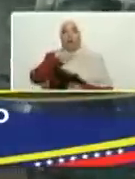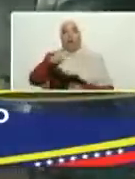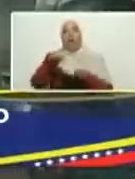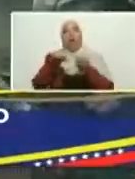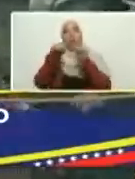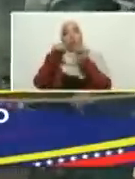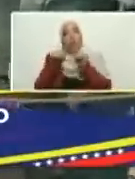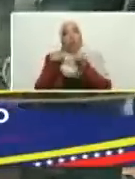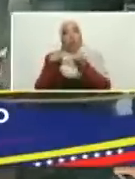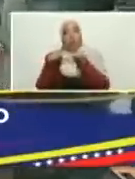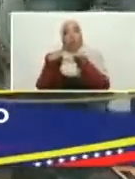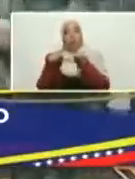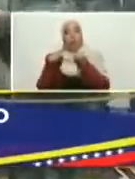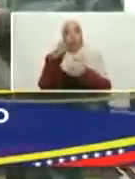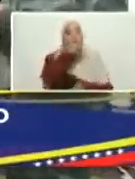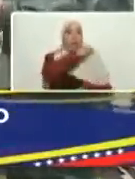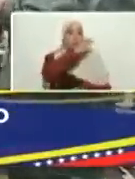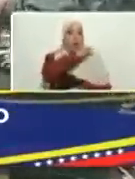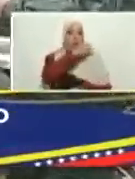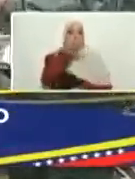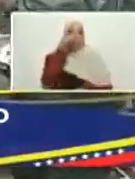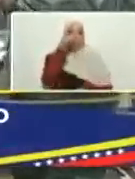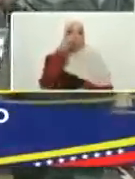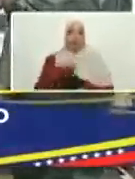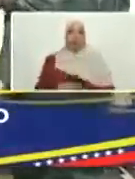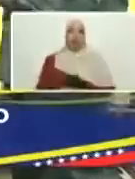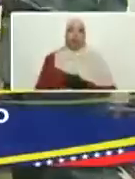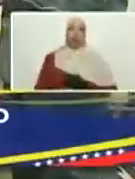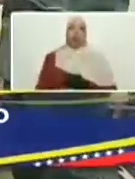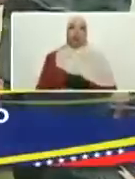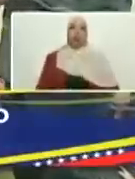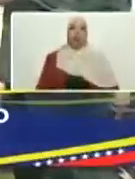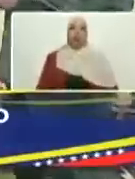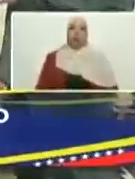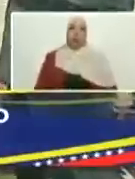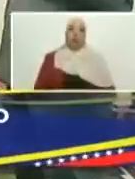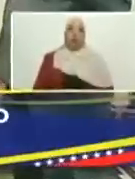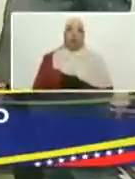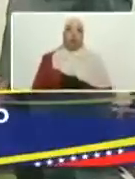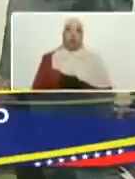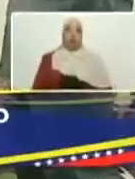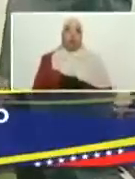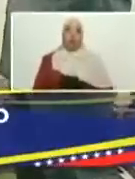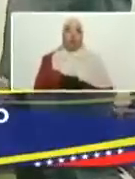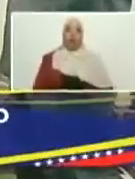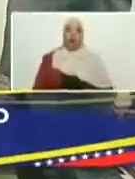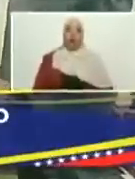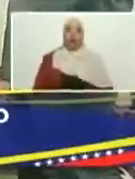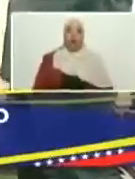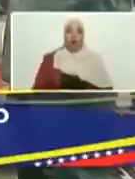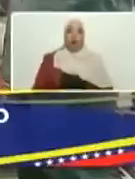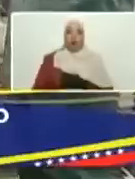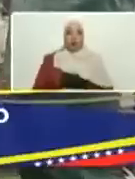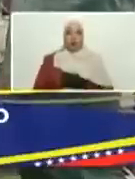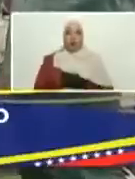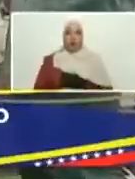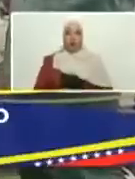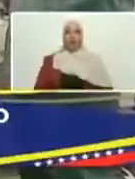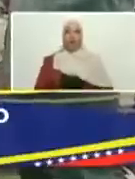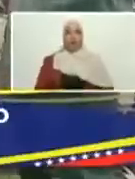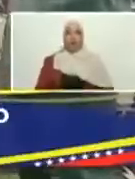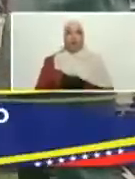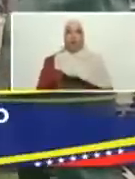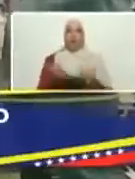Permanente. General en jefe, Domingo Hernández Lares. En despliegue permanente, mi comandante en jefe, a lo largo y ancho de todo el territorio